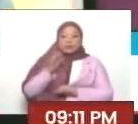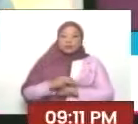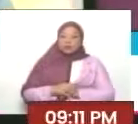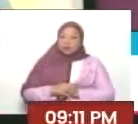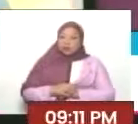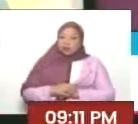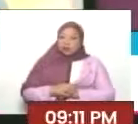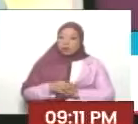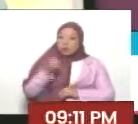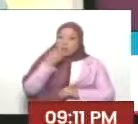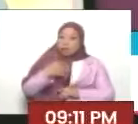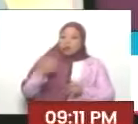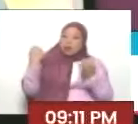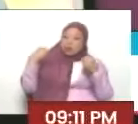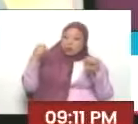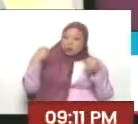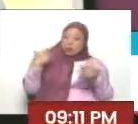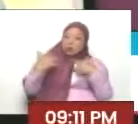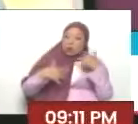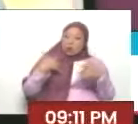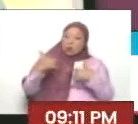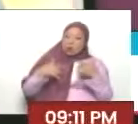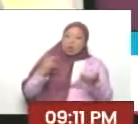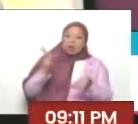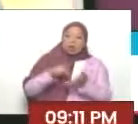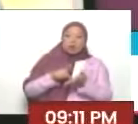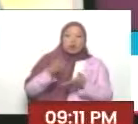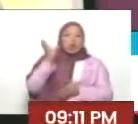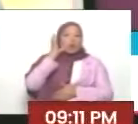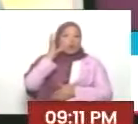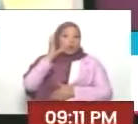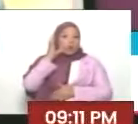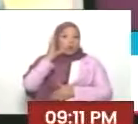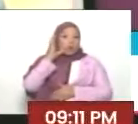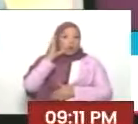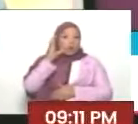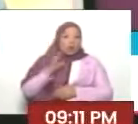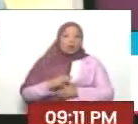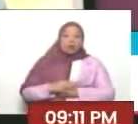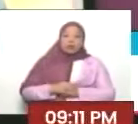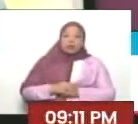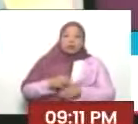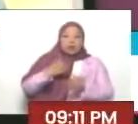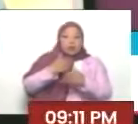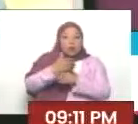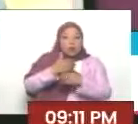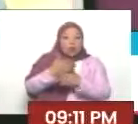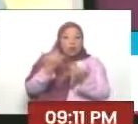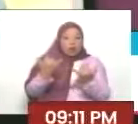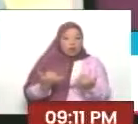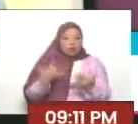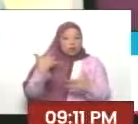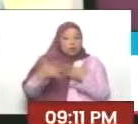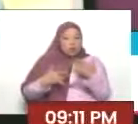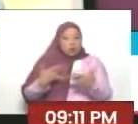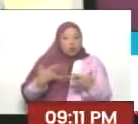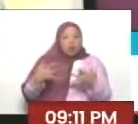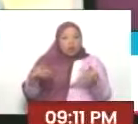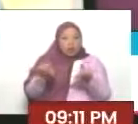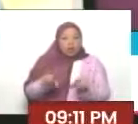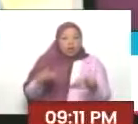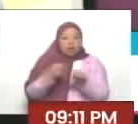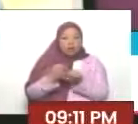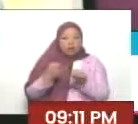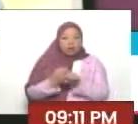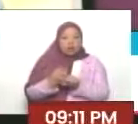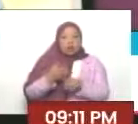y las buenas prácticas lo hacemos, porque los cajones de madera de la fermentación, donde se fermenta el cacao,